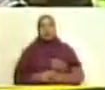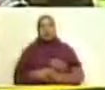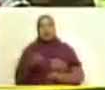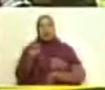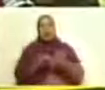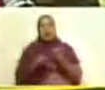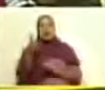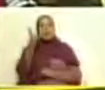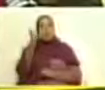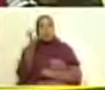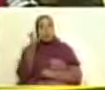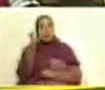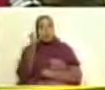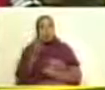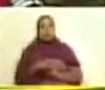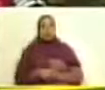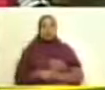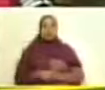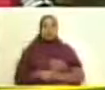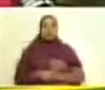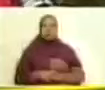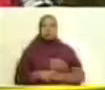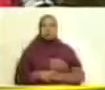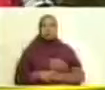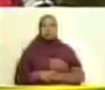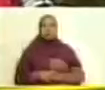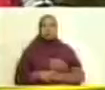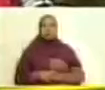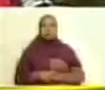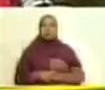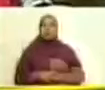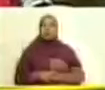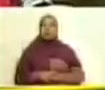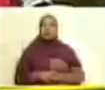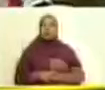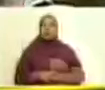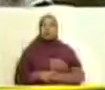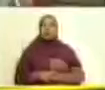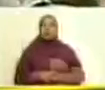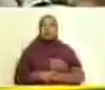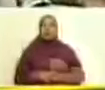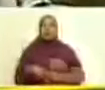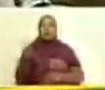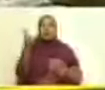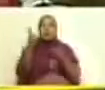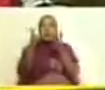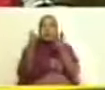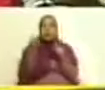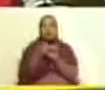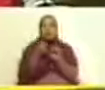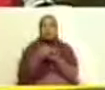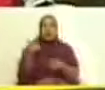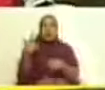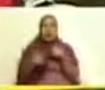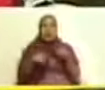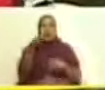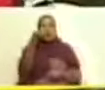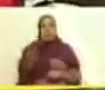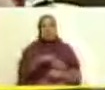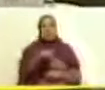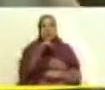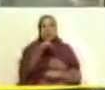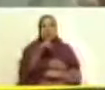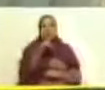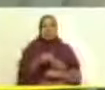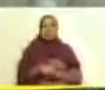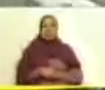escuchado, como usted bien ordenó, ir a escuchar a la gente,